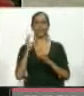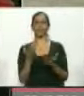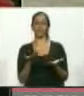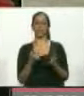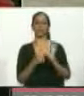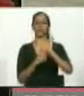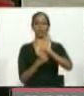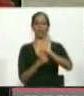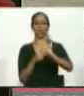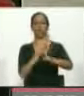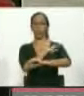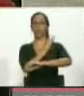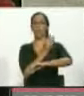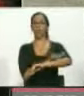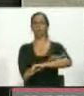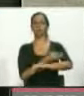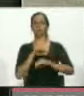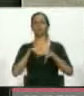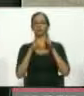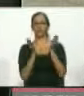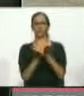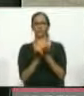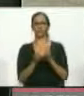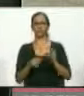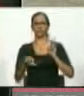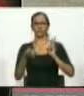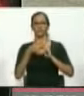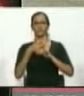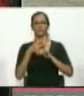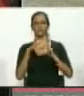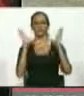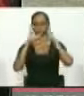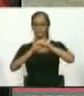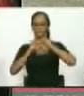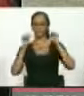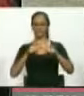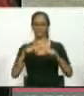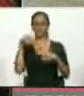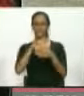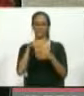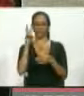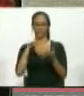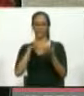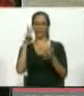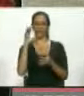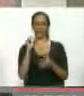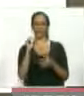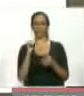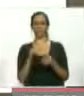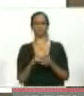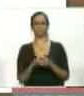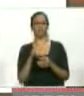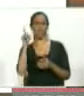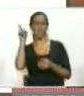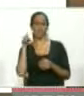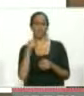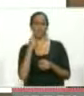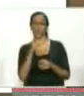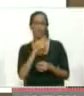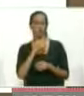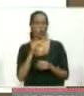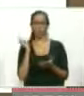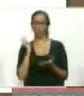referencia y una potencia mundial la etiqueta de la noche de hoy elecciones 2020 ellos dicen que no se van a